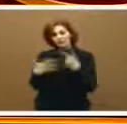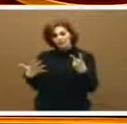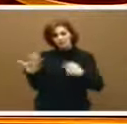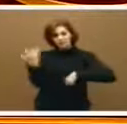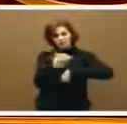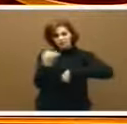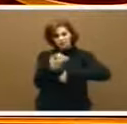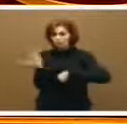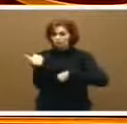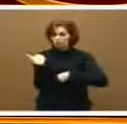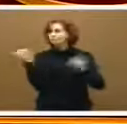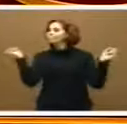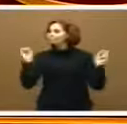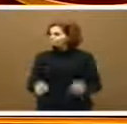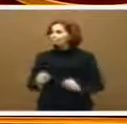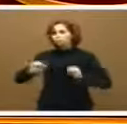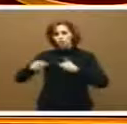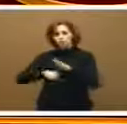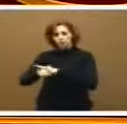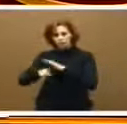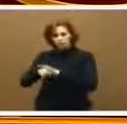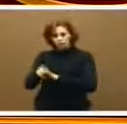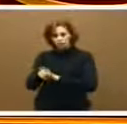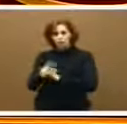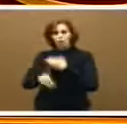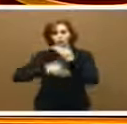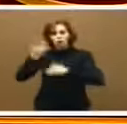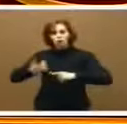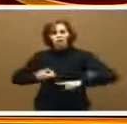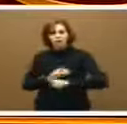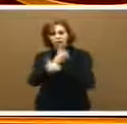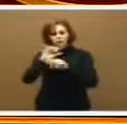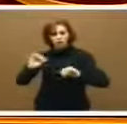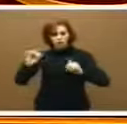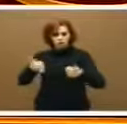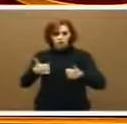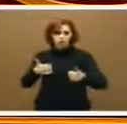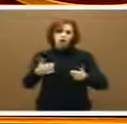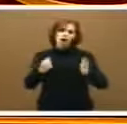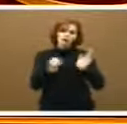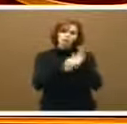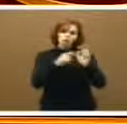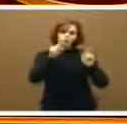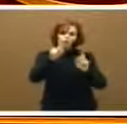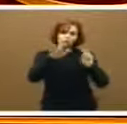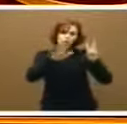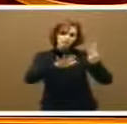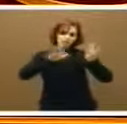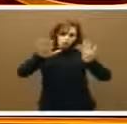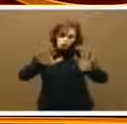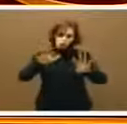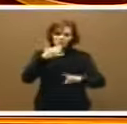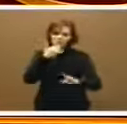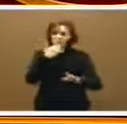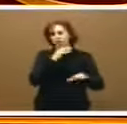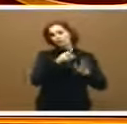se acordó su tramitación por el procedimiento extraordinario previsto en el artículo 179 del reglamento de la Cámara,